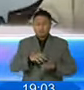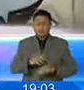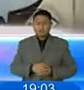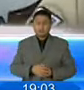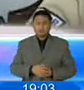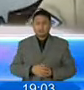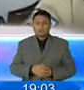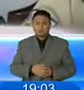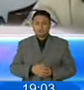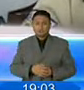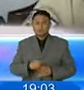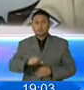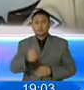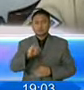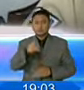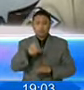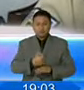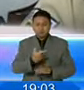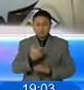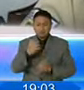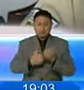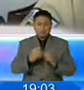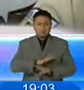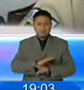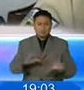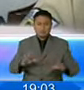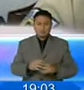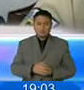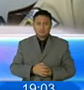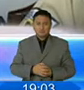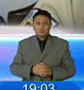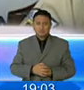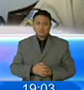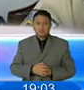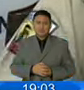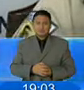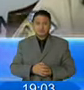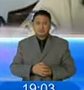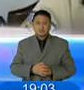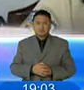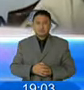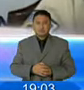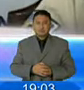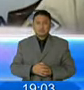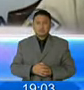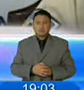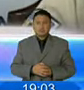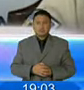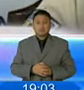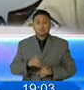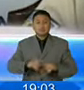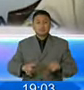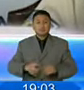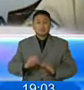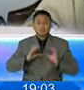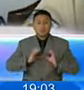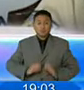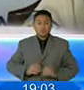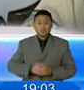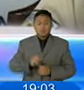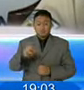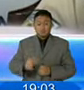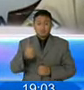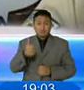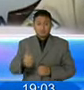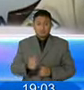En el resto de los recintos no ha existido novedades, más bien tenemos una conducta ejemplar de los ciudadanos que han ido a